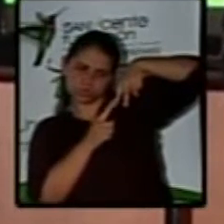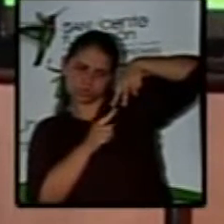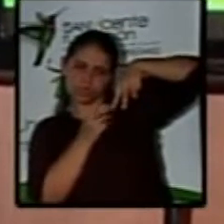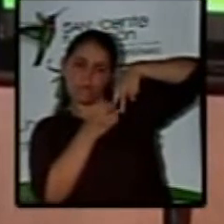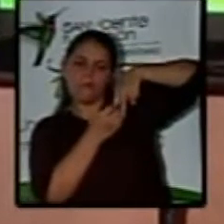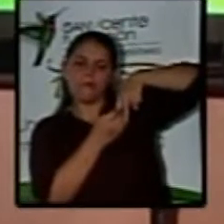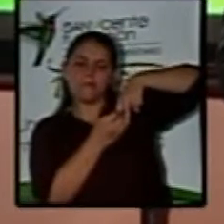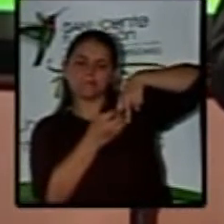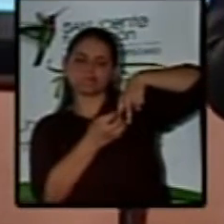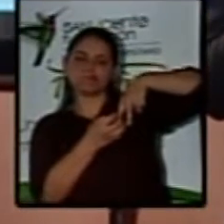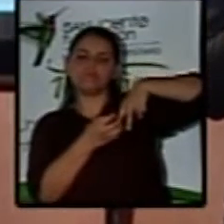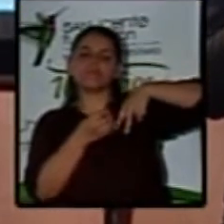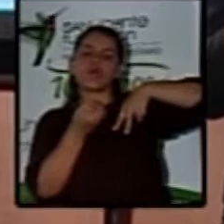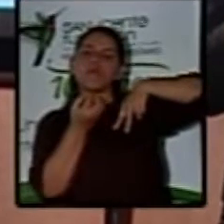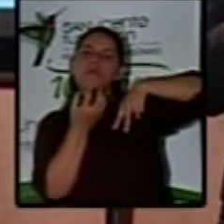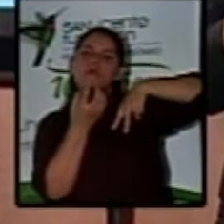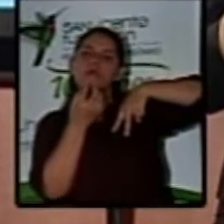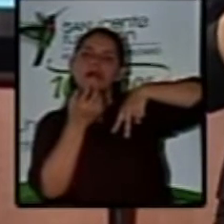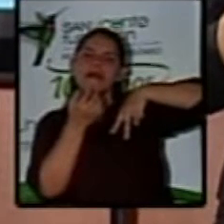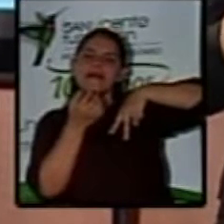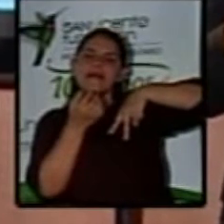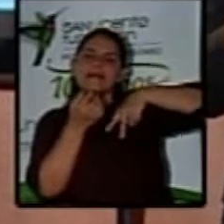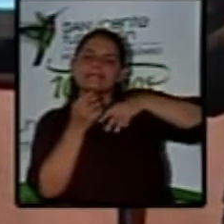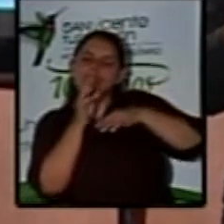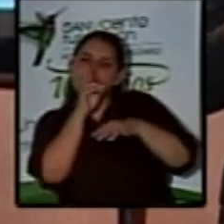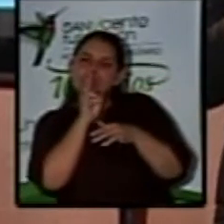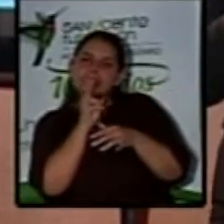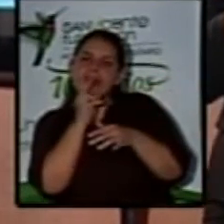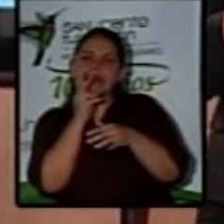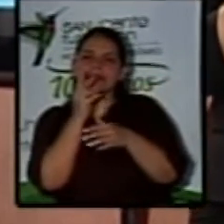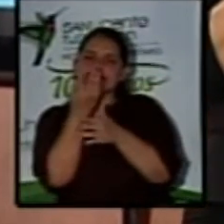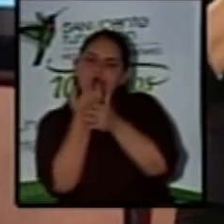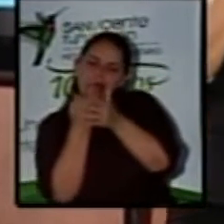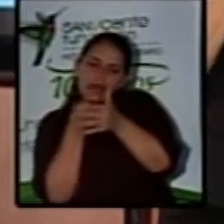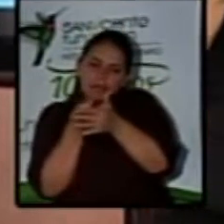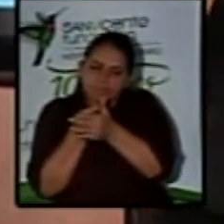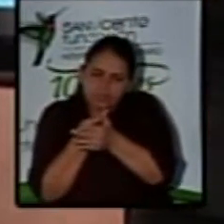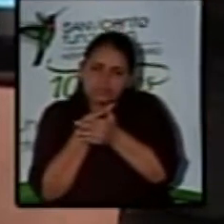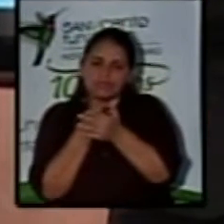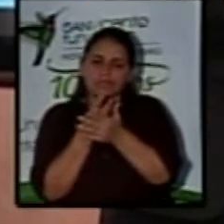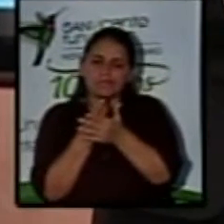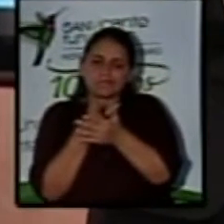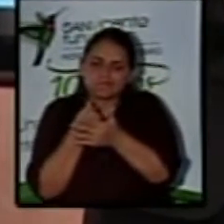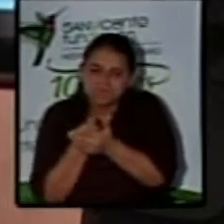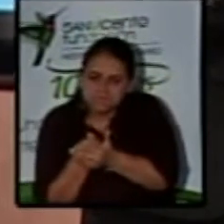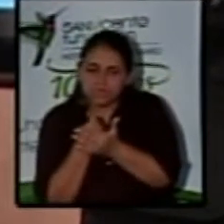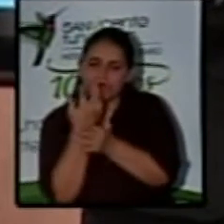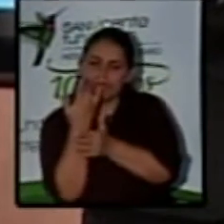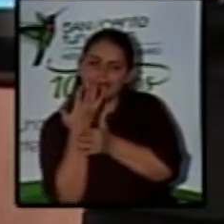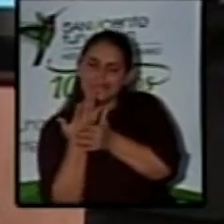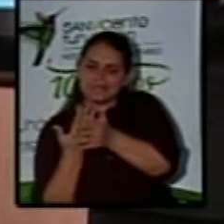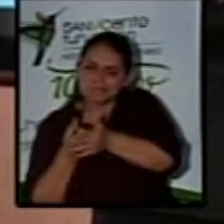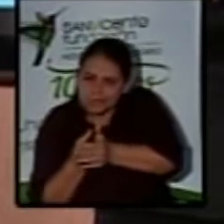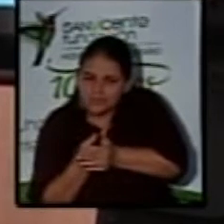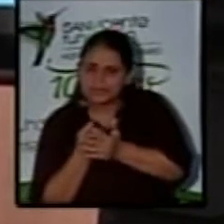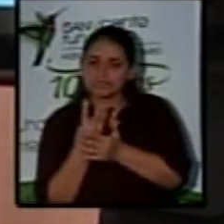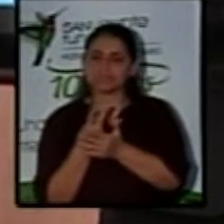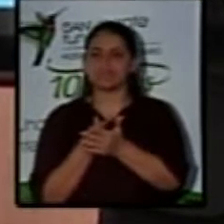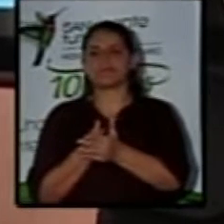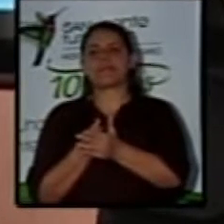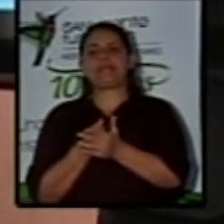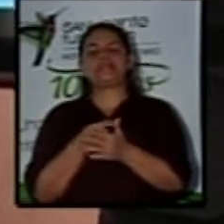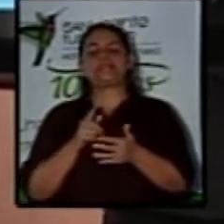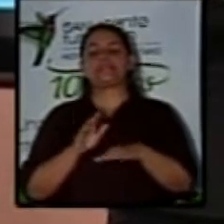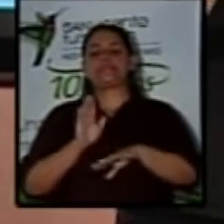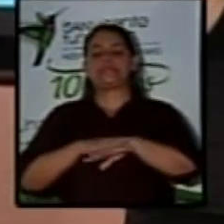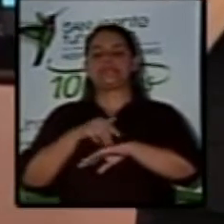de trombos o coágulos de sangre dentro del sistema venoso, sea en el sistema venoso profundo o superficial. Estas trombosis